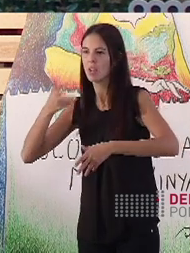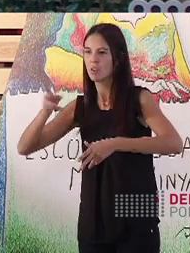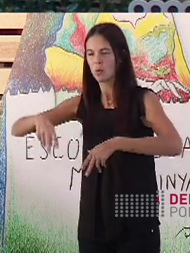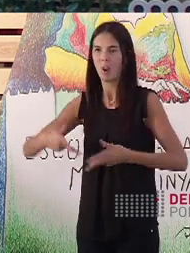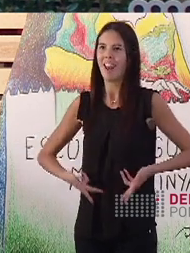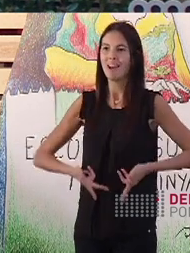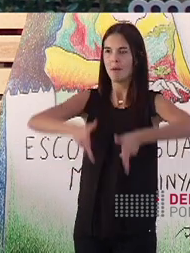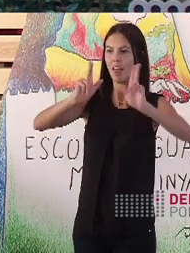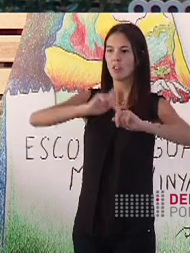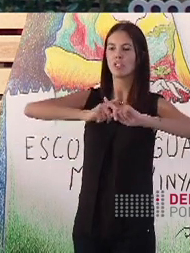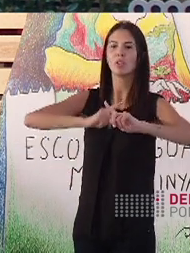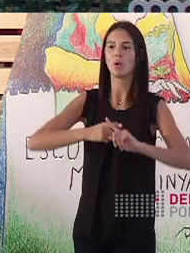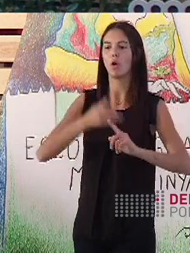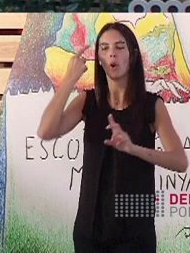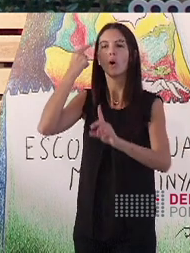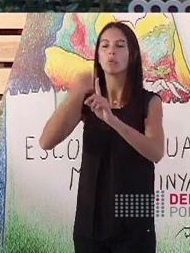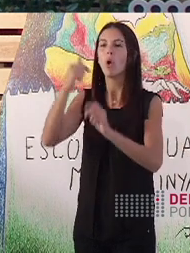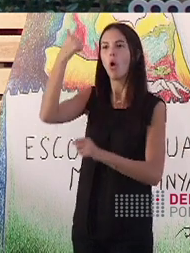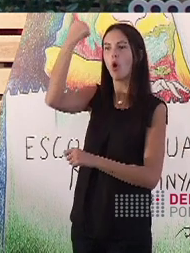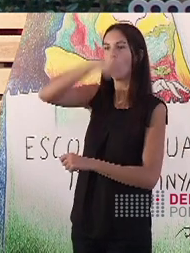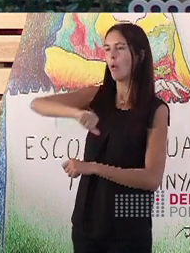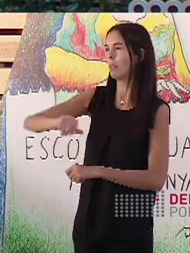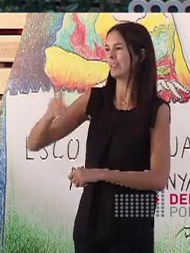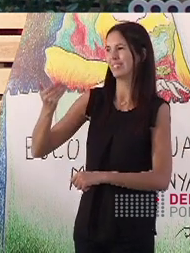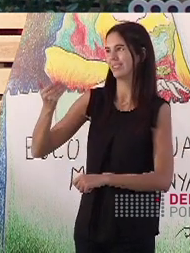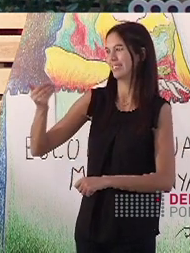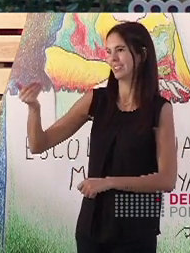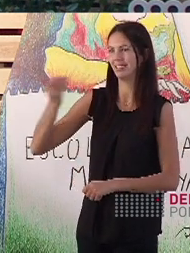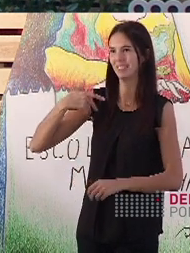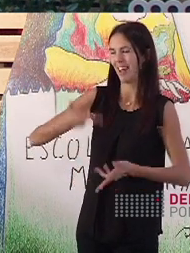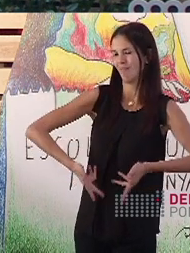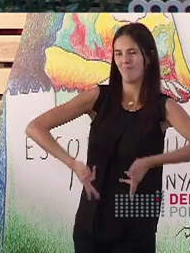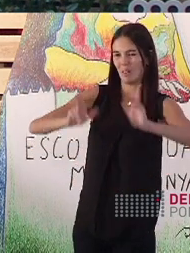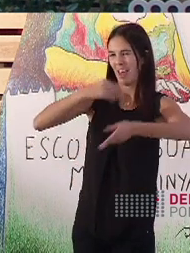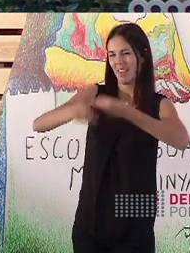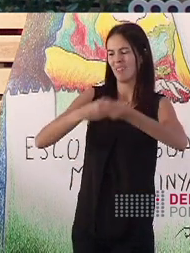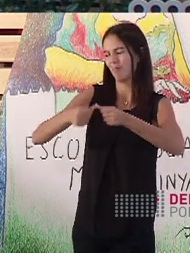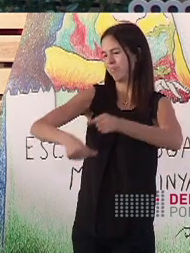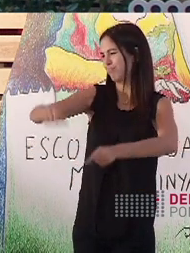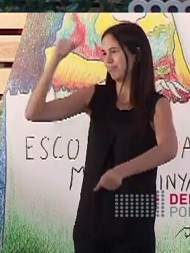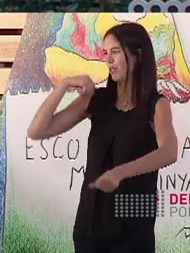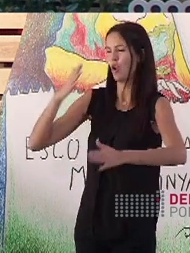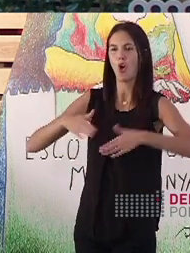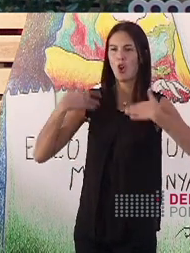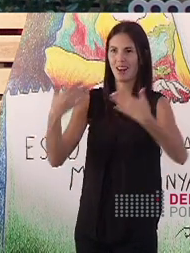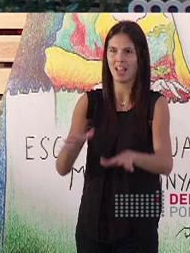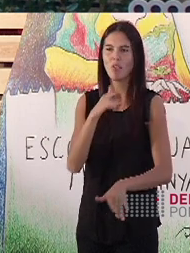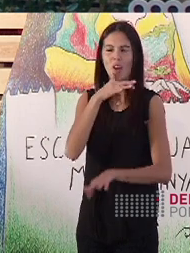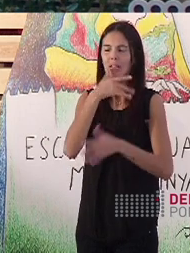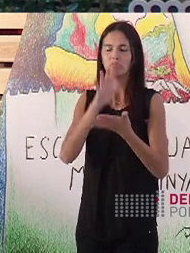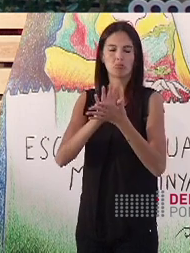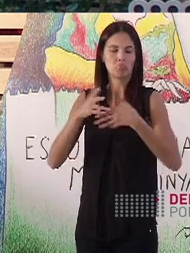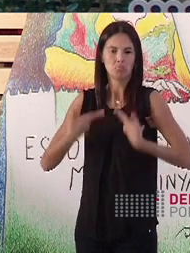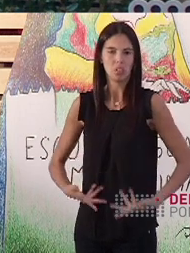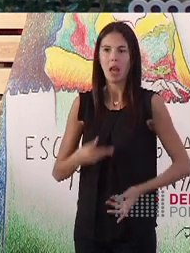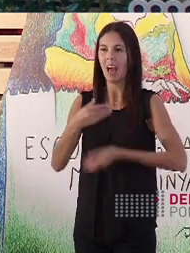liberación sexual para que los hombres ya tuvieran completa legitimidad para hacerlo de toda la vida, lo que pasa que era con toda la calma del universo. Hace